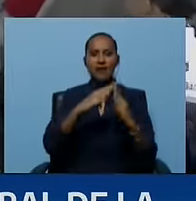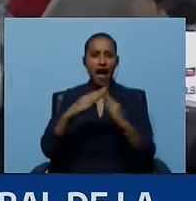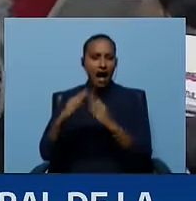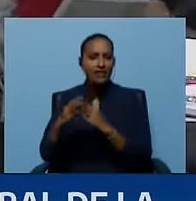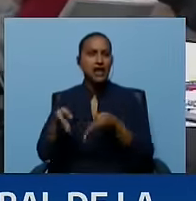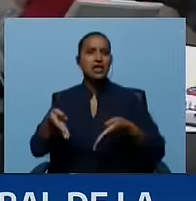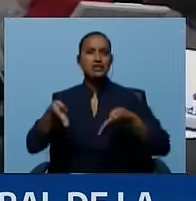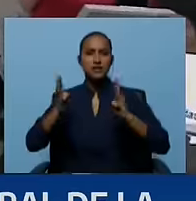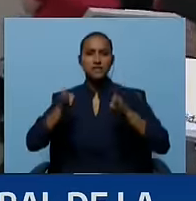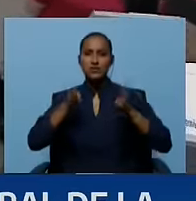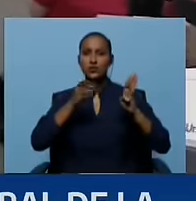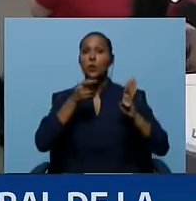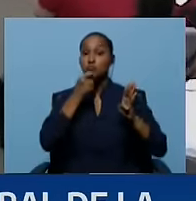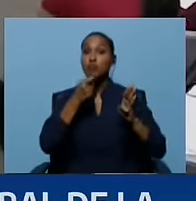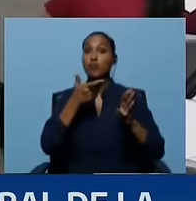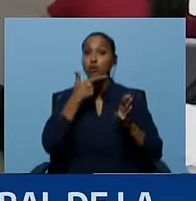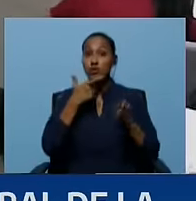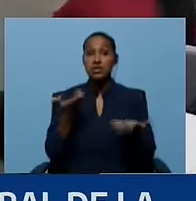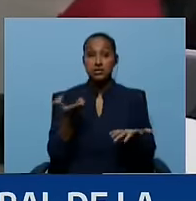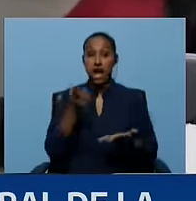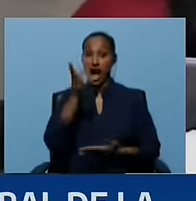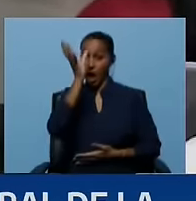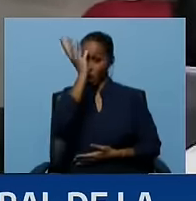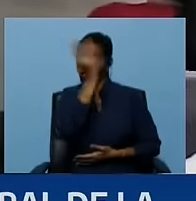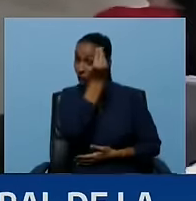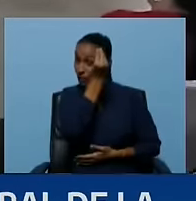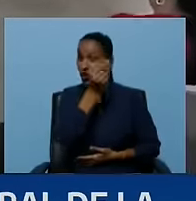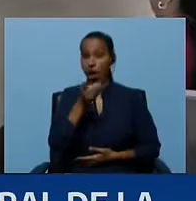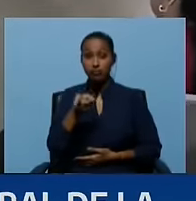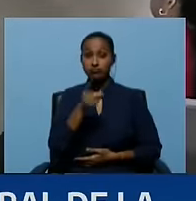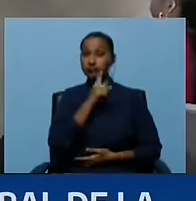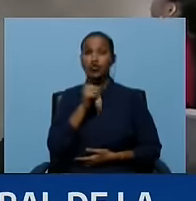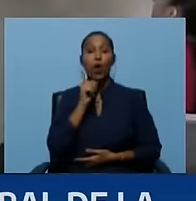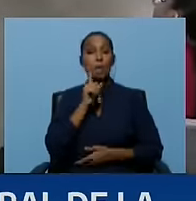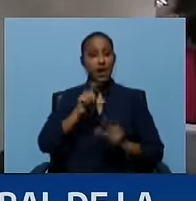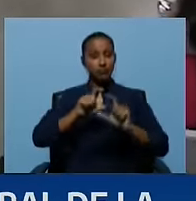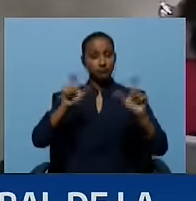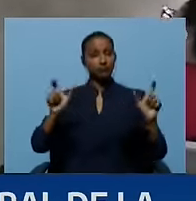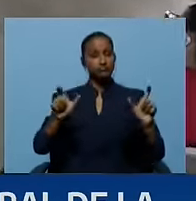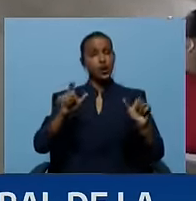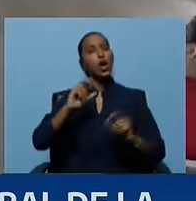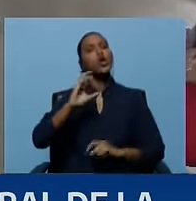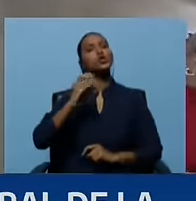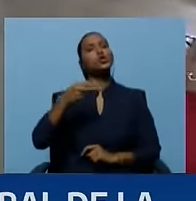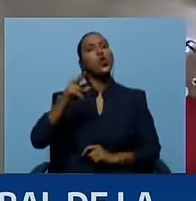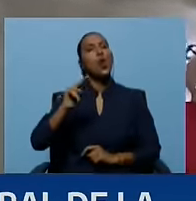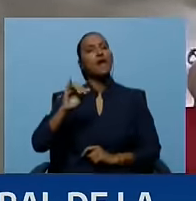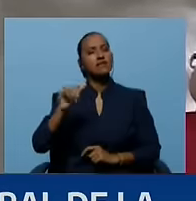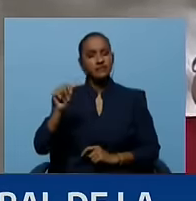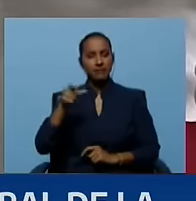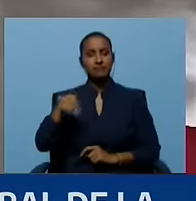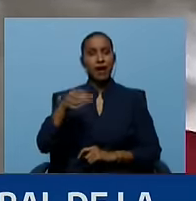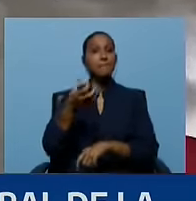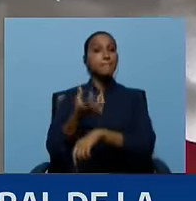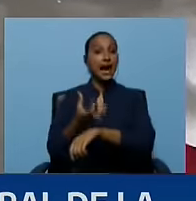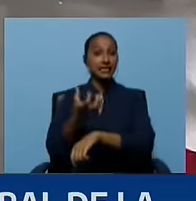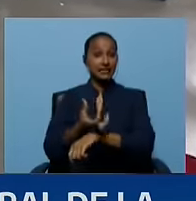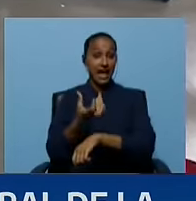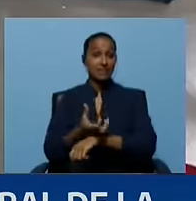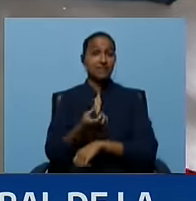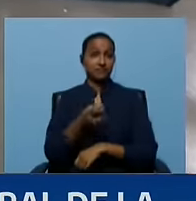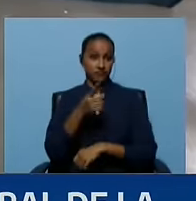edificios, apartamentos bonitos. Donald Trump en Chulavista. Ahí en Las Mercedes. ¿Tú conoces bien esa